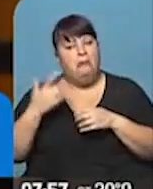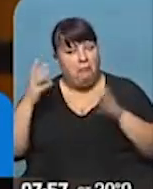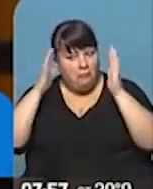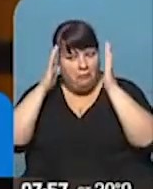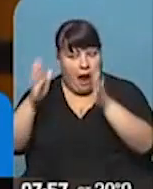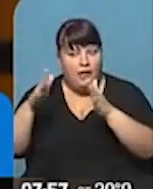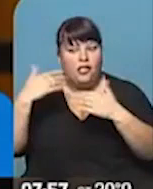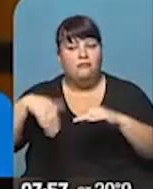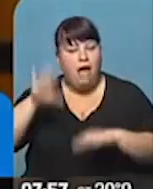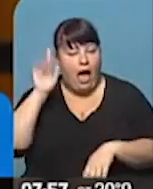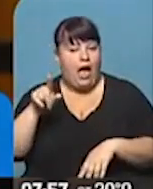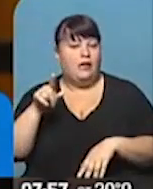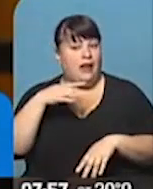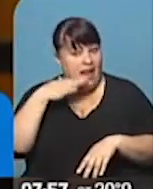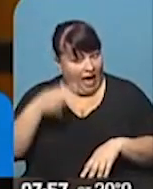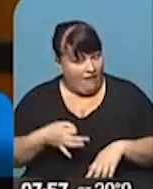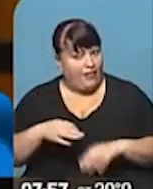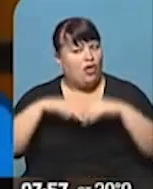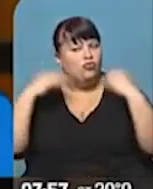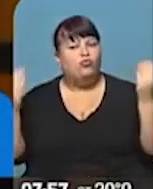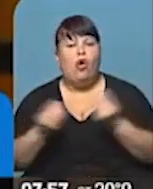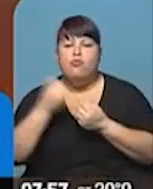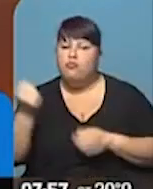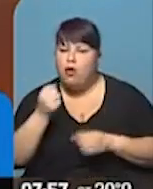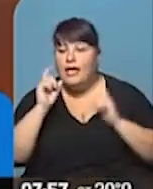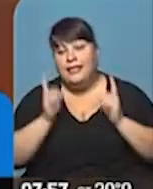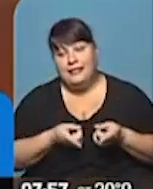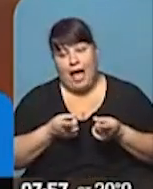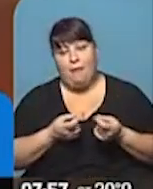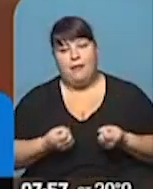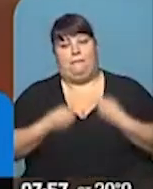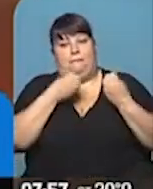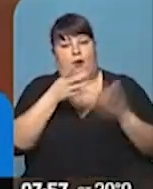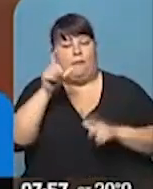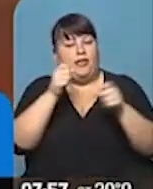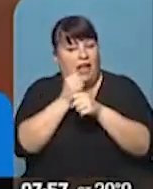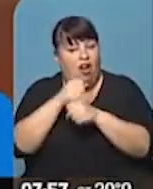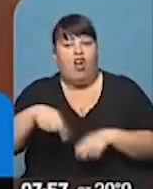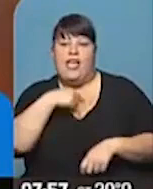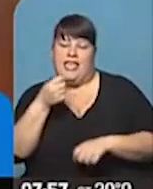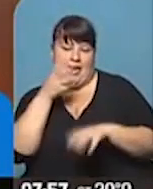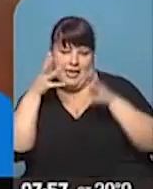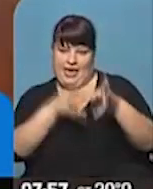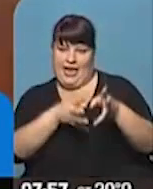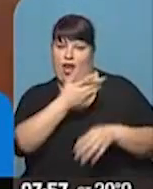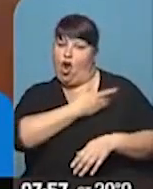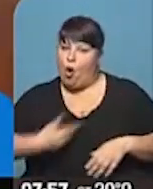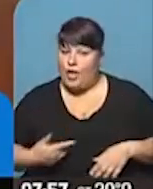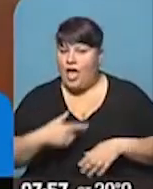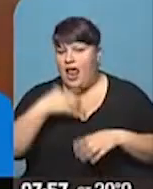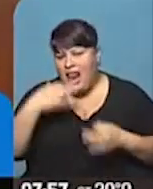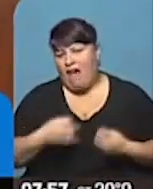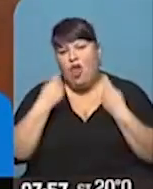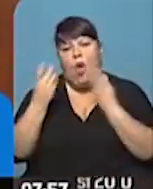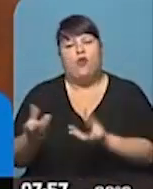atención y la verdad que ha sido un resultado importante, pero también ha levantado el ánimo de muchos trabajadores que hoy se quieren enfrentar a un gobierno que realmente